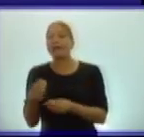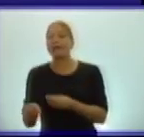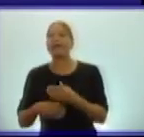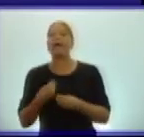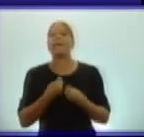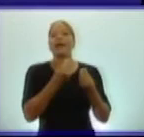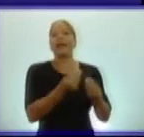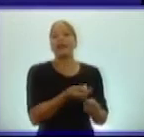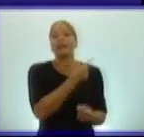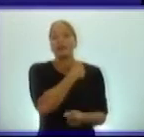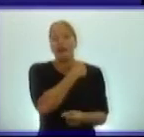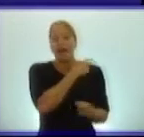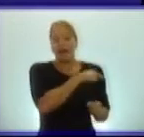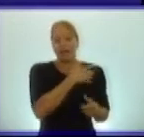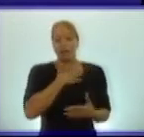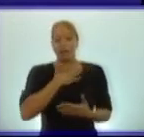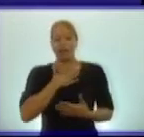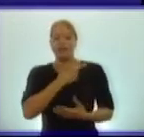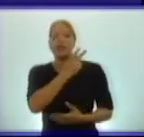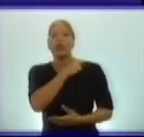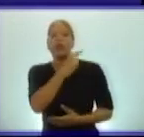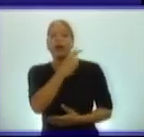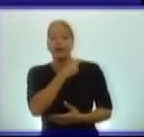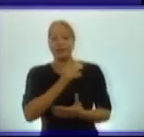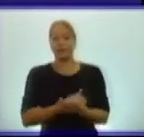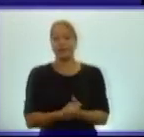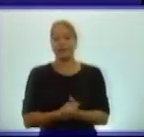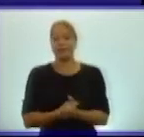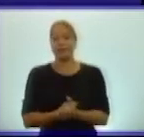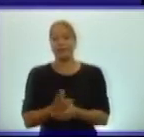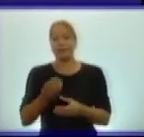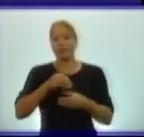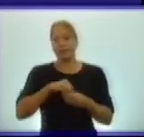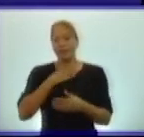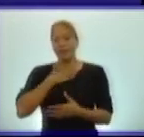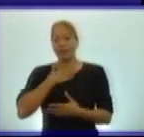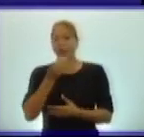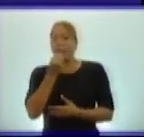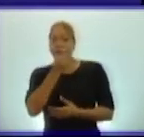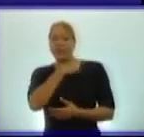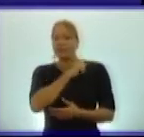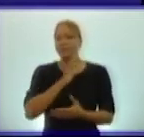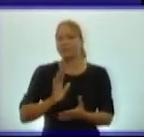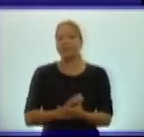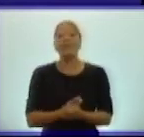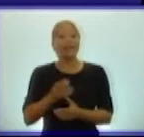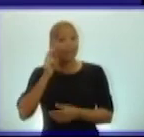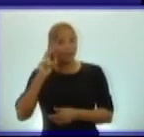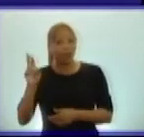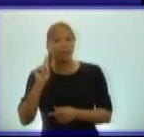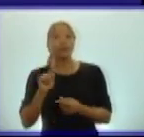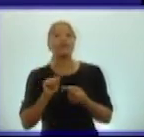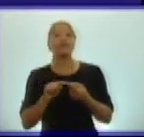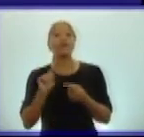porque esa economía era para subsistir y para el desarrollo interno de los señoríos o feudos. Recuerden que esta fue una de